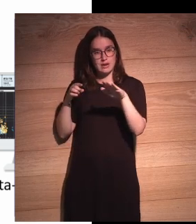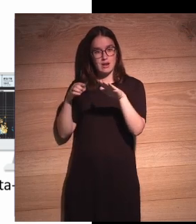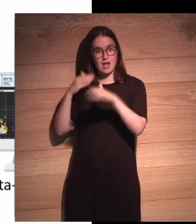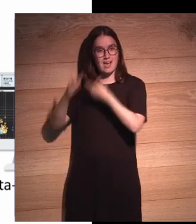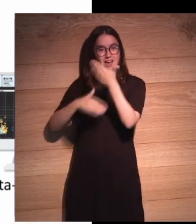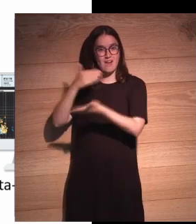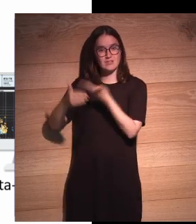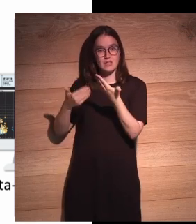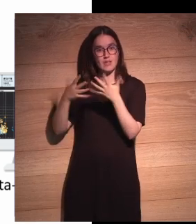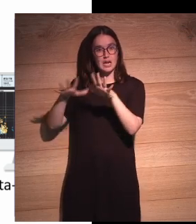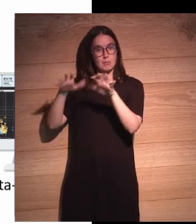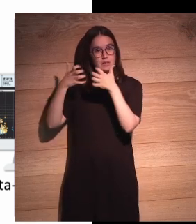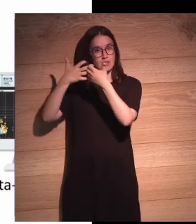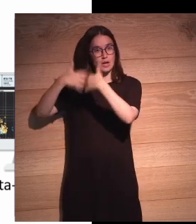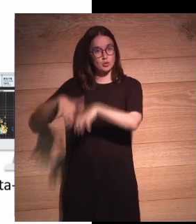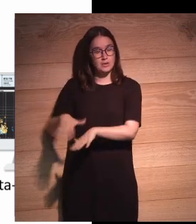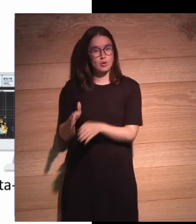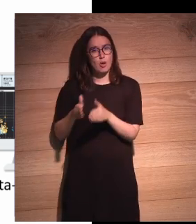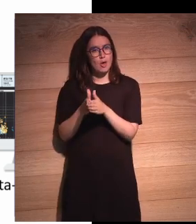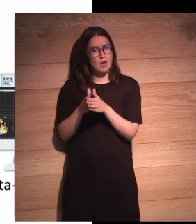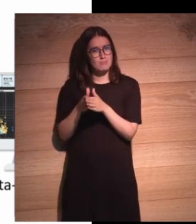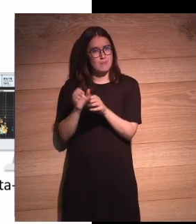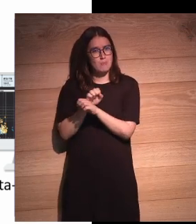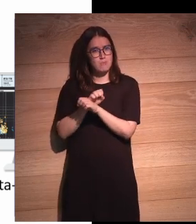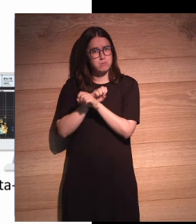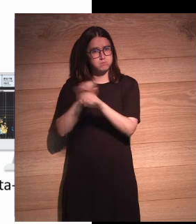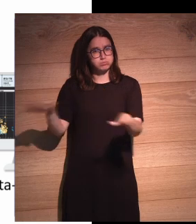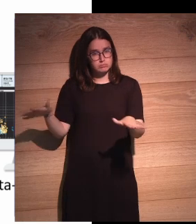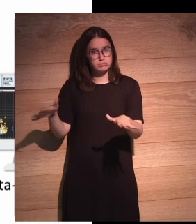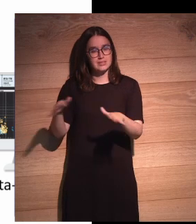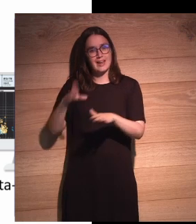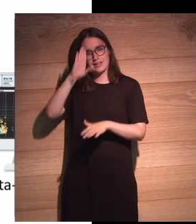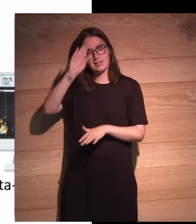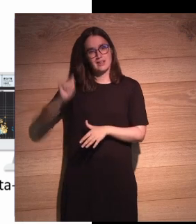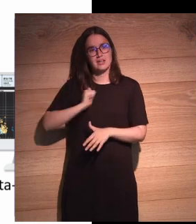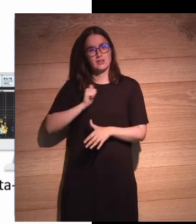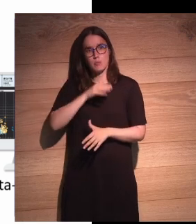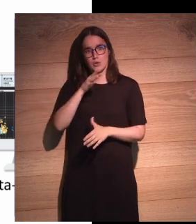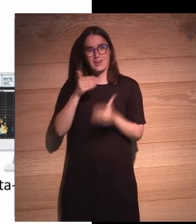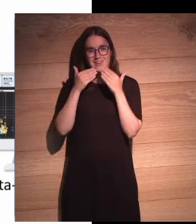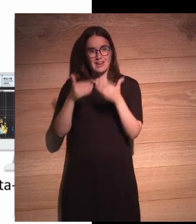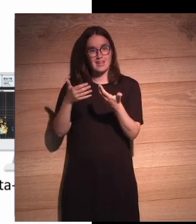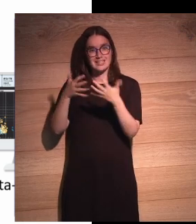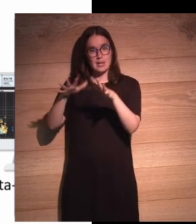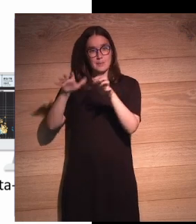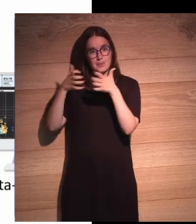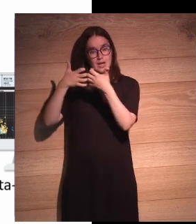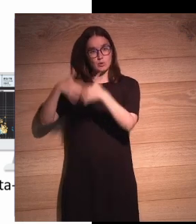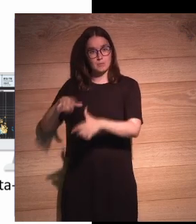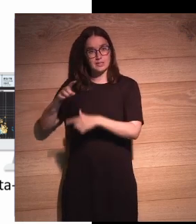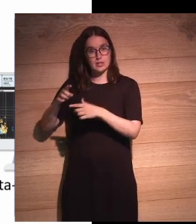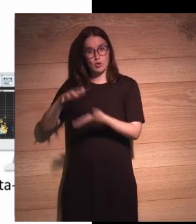Learning. El gran boom de la inteligencia artificial en estos días es debido a ese avance, el avance del Machine Learning aplicado a la